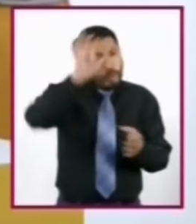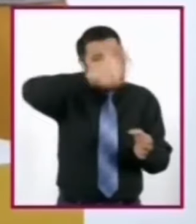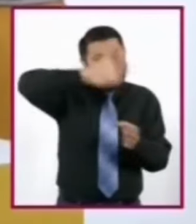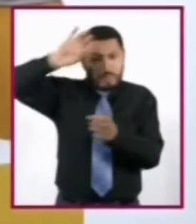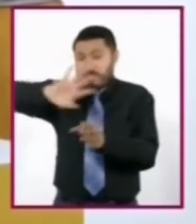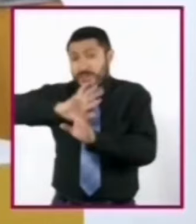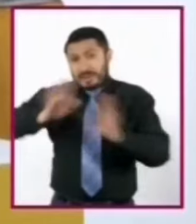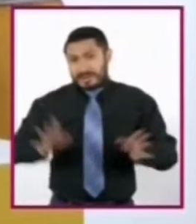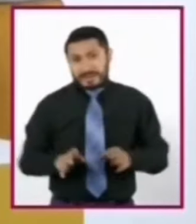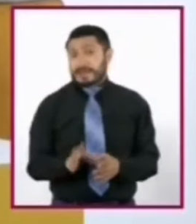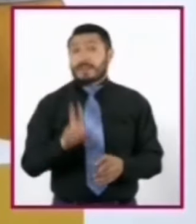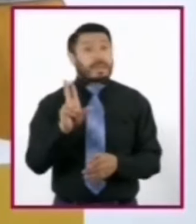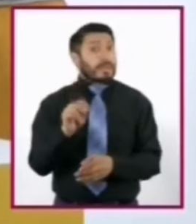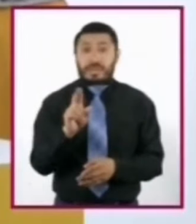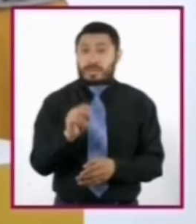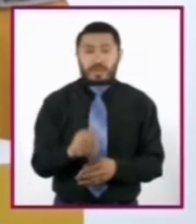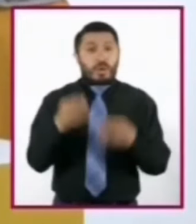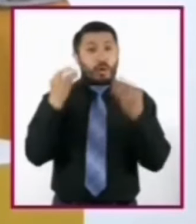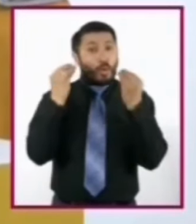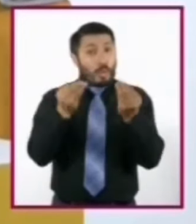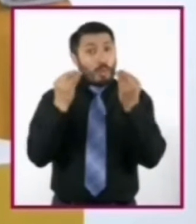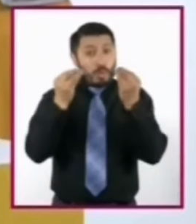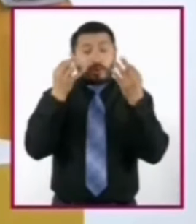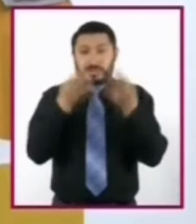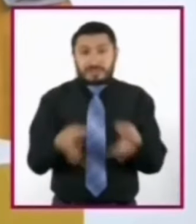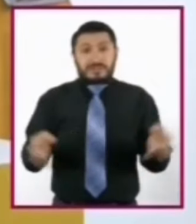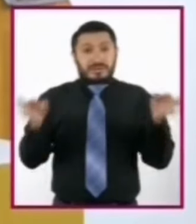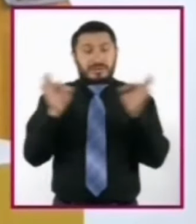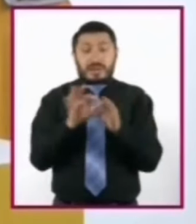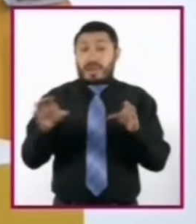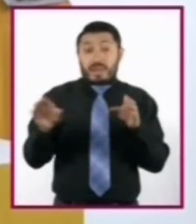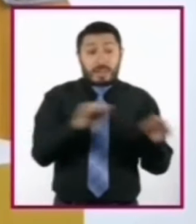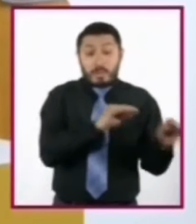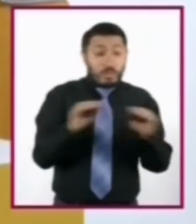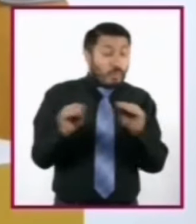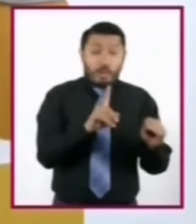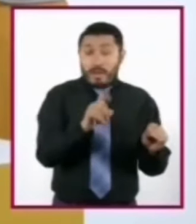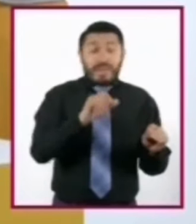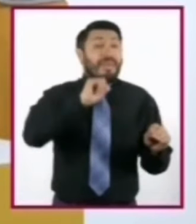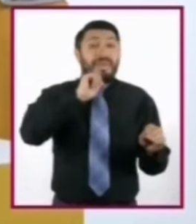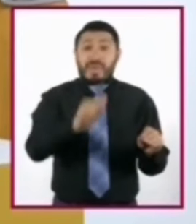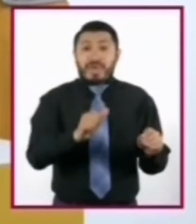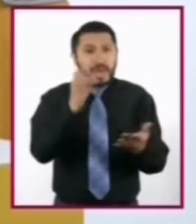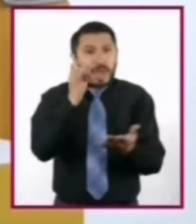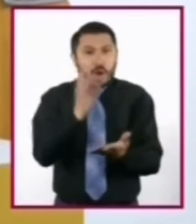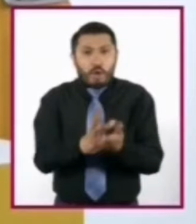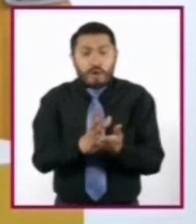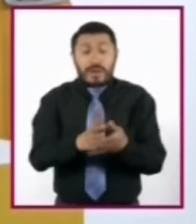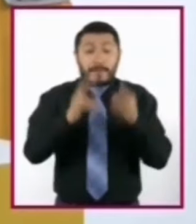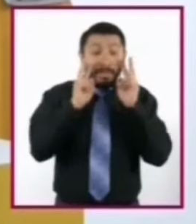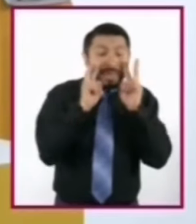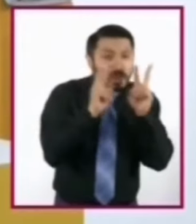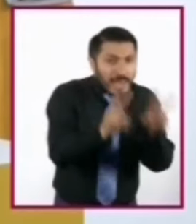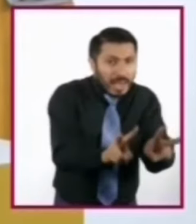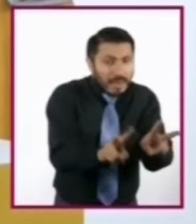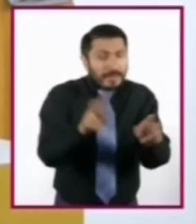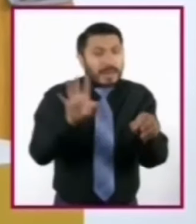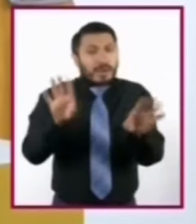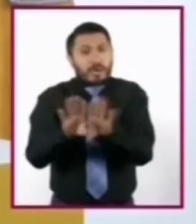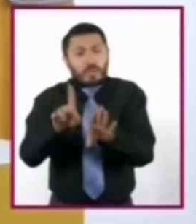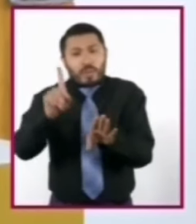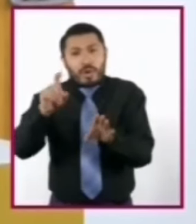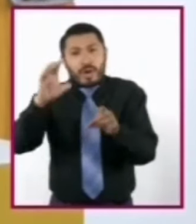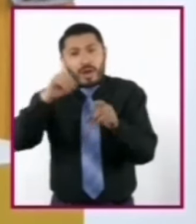colorante? No, es muy importante no mover el agua. Vamos a observar el comportamiento del